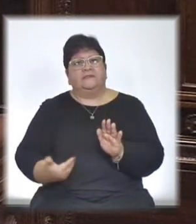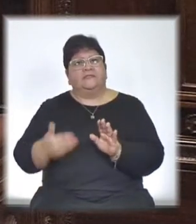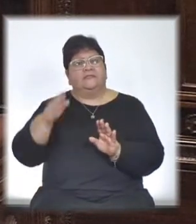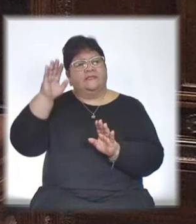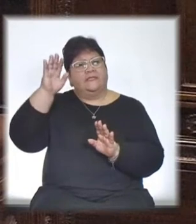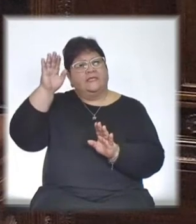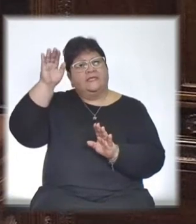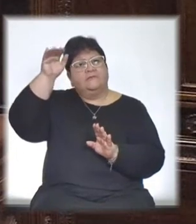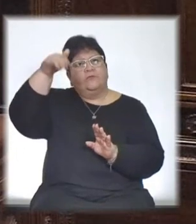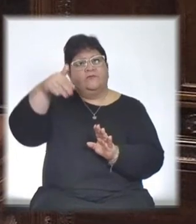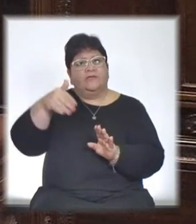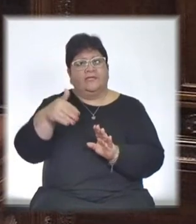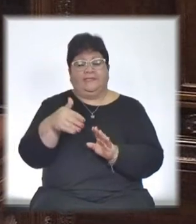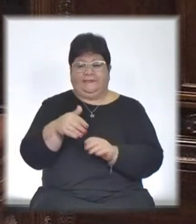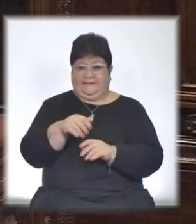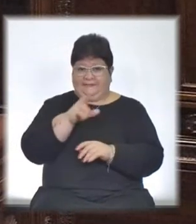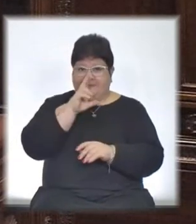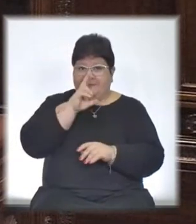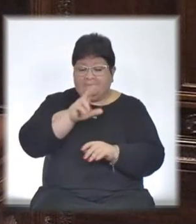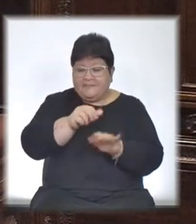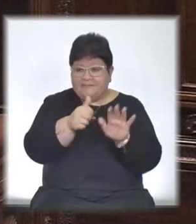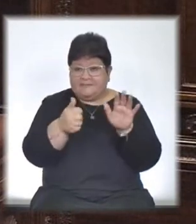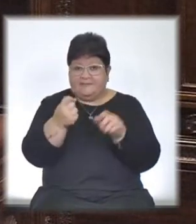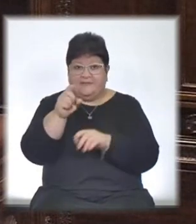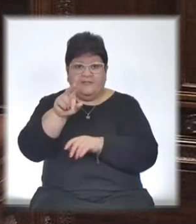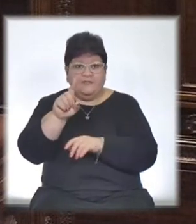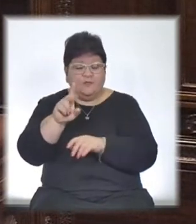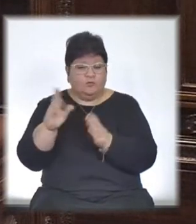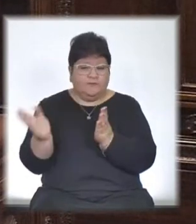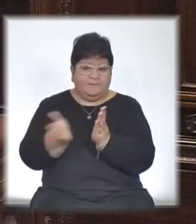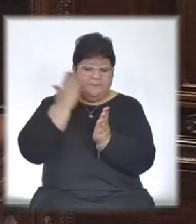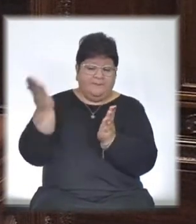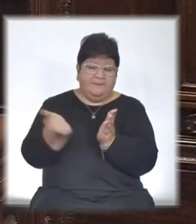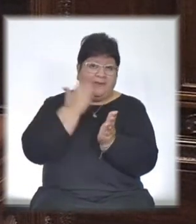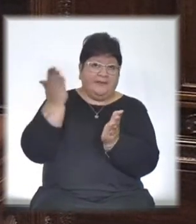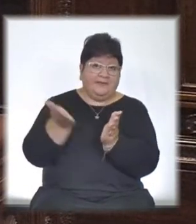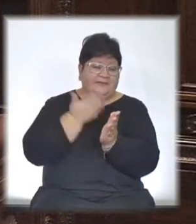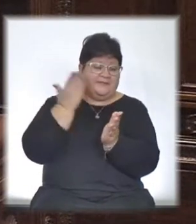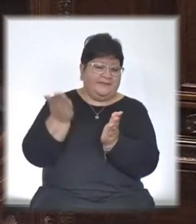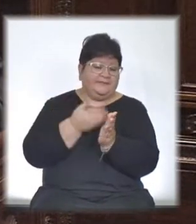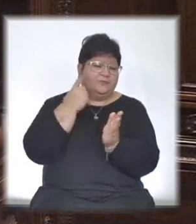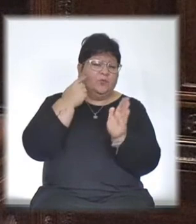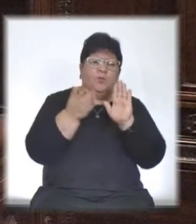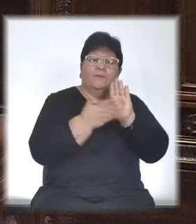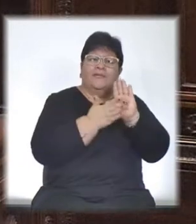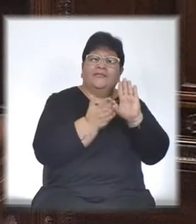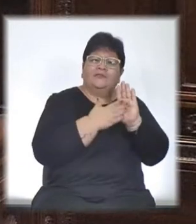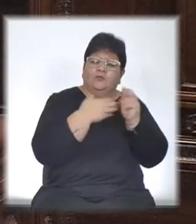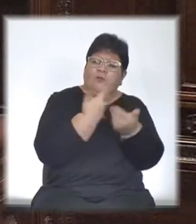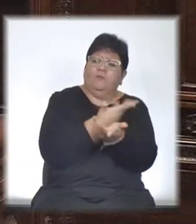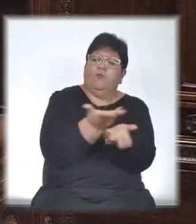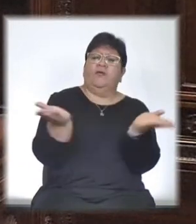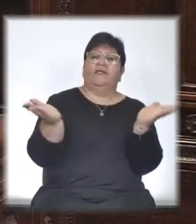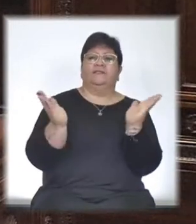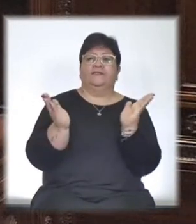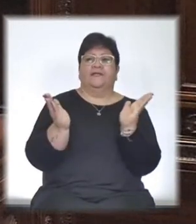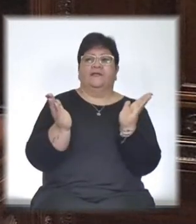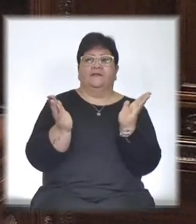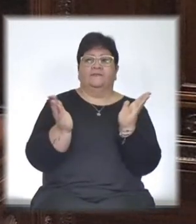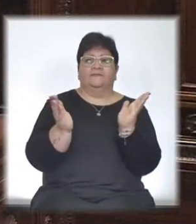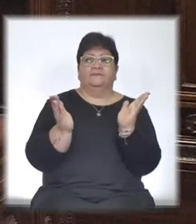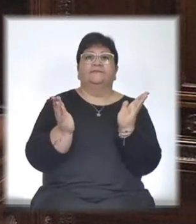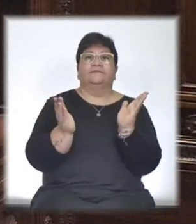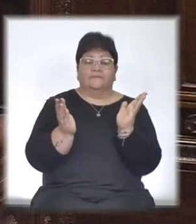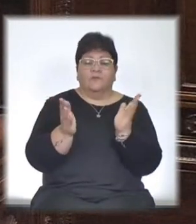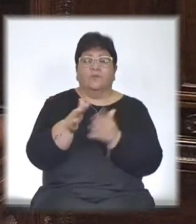sus 3.612 páginas un conjunto de documentación que pone al descubierto un espectro bastante más amplio